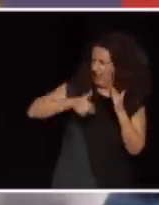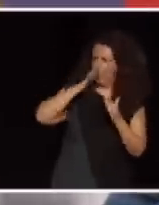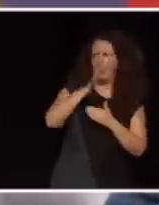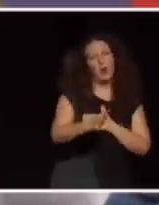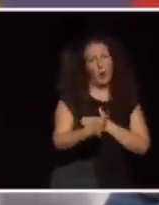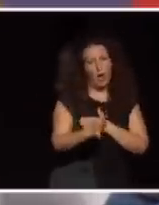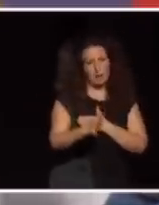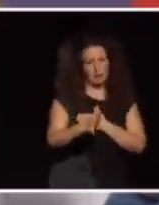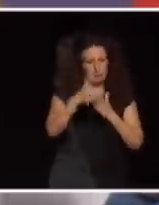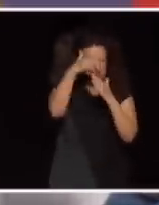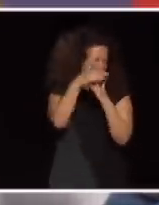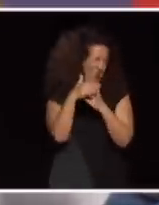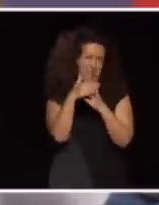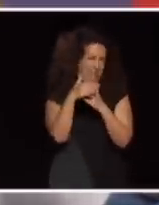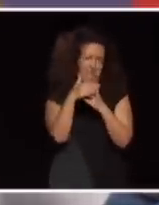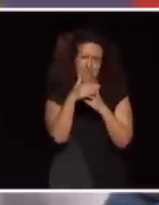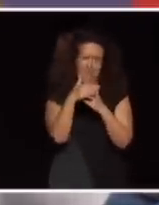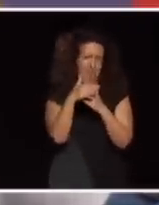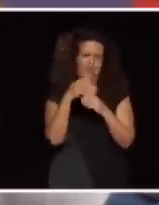años.